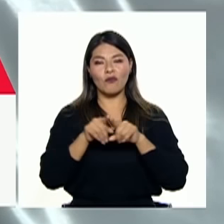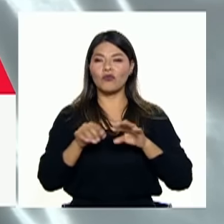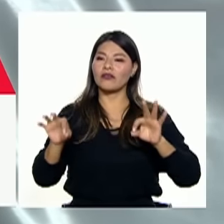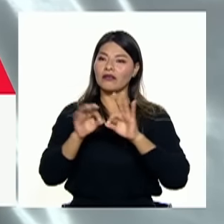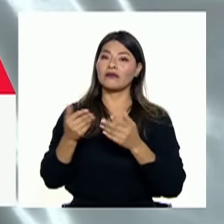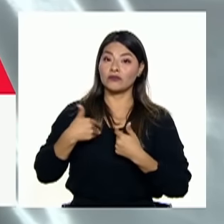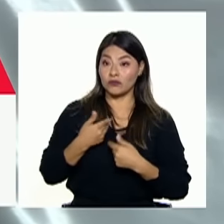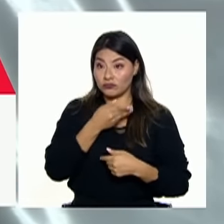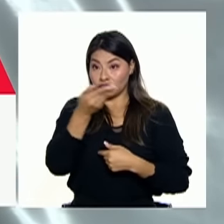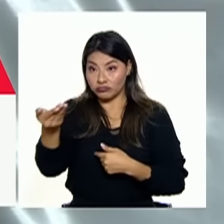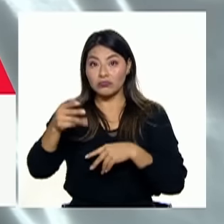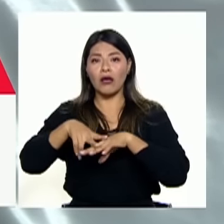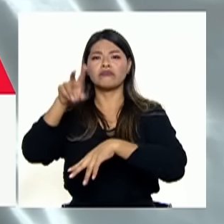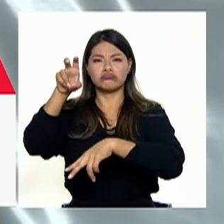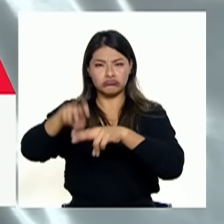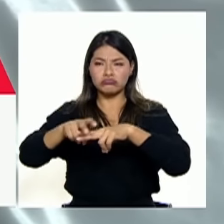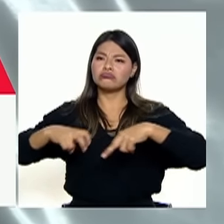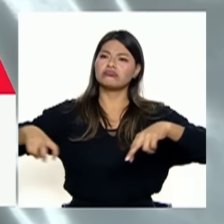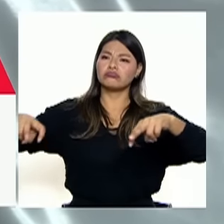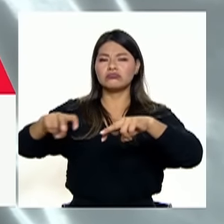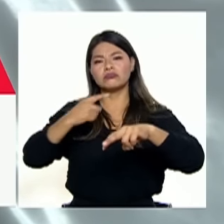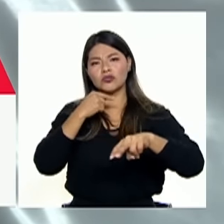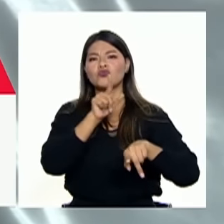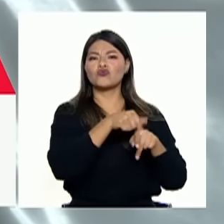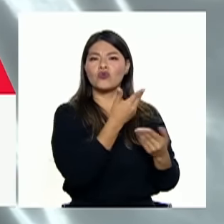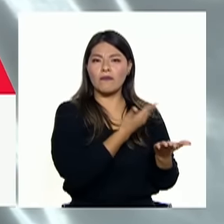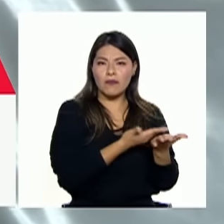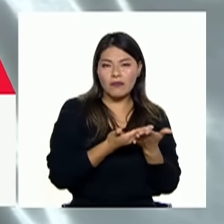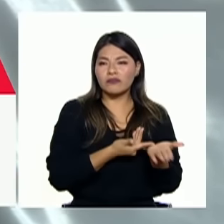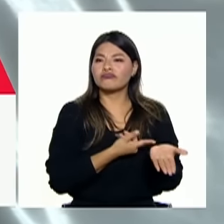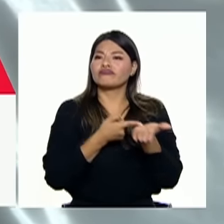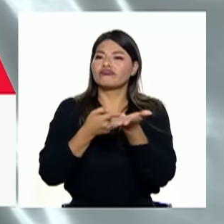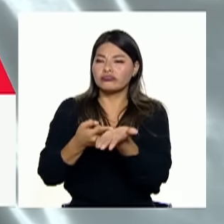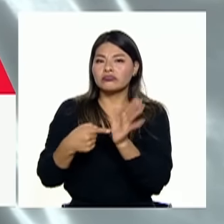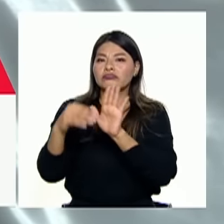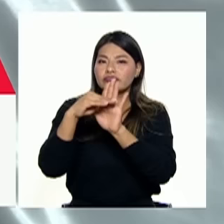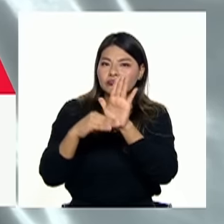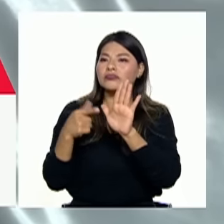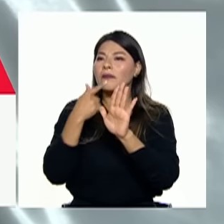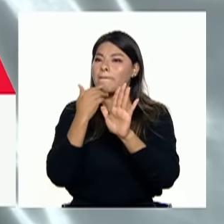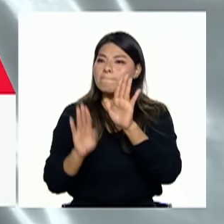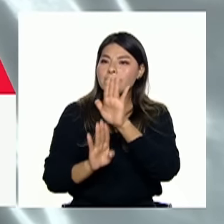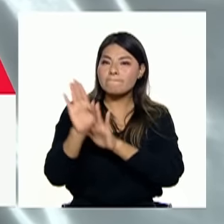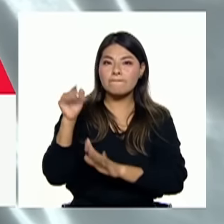duda realizaremos las propuestas para mejorar los alcances de su gestión.